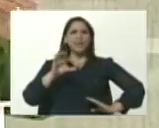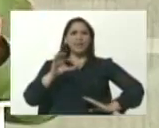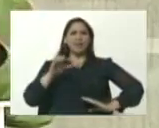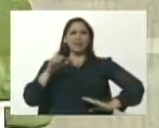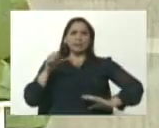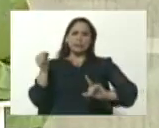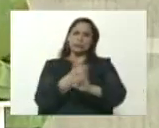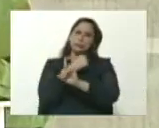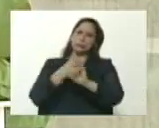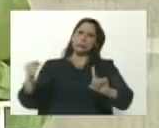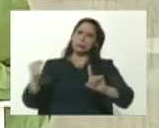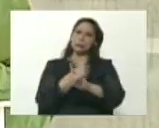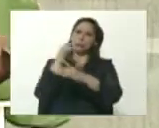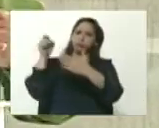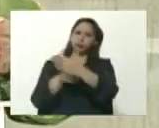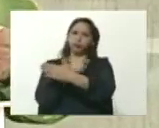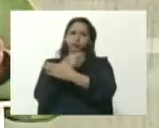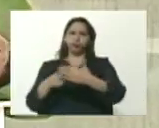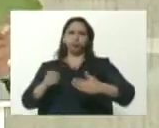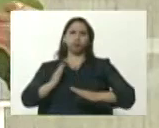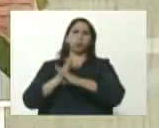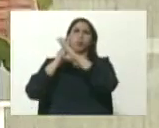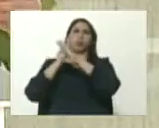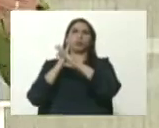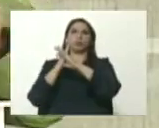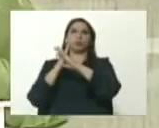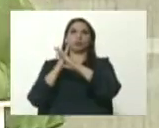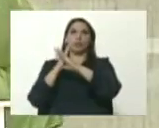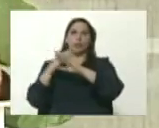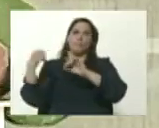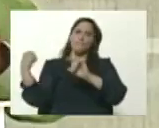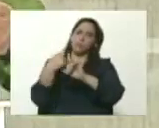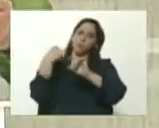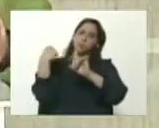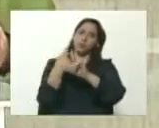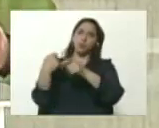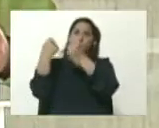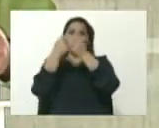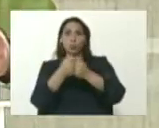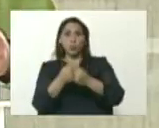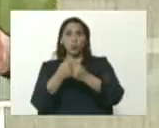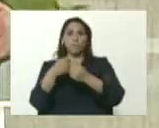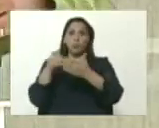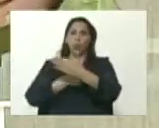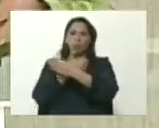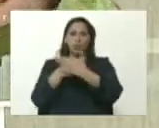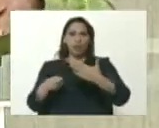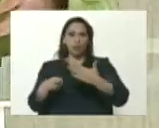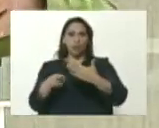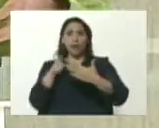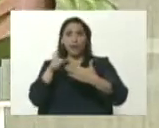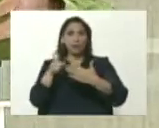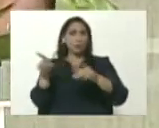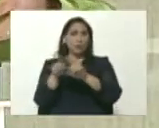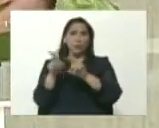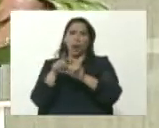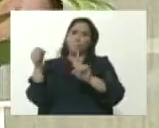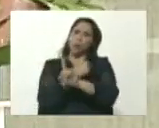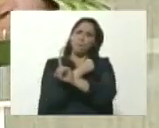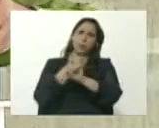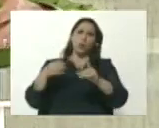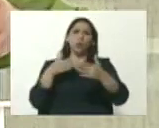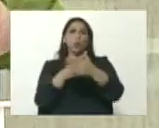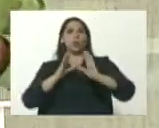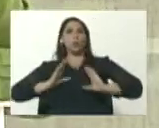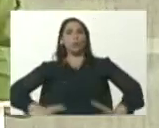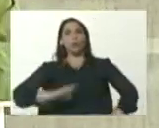por las sanciones, por las agresiones económicas, por el bloqueo. Es una tortura contra el cuerpo